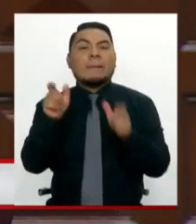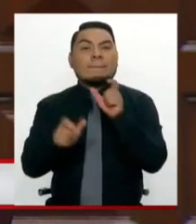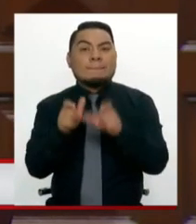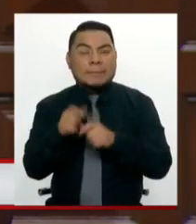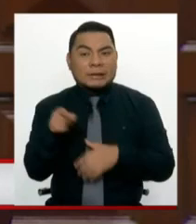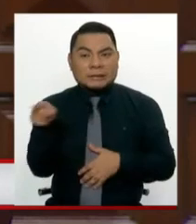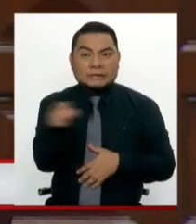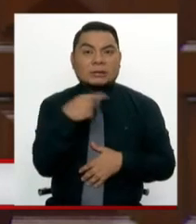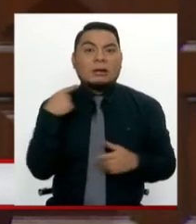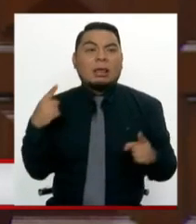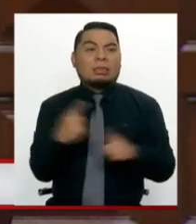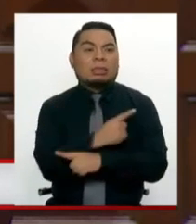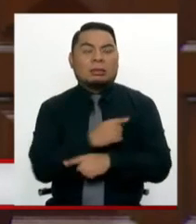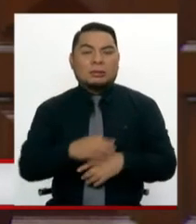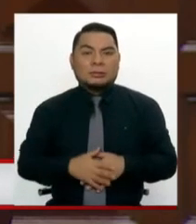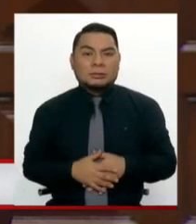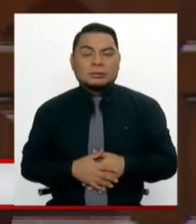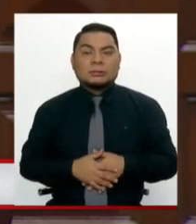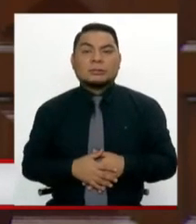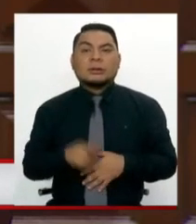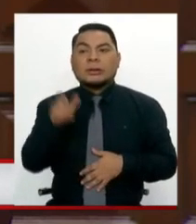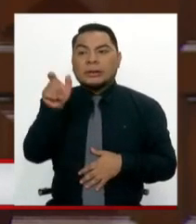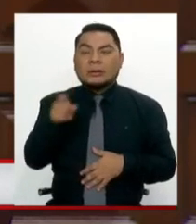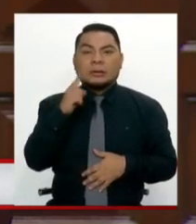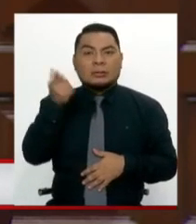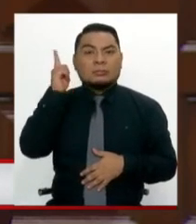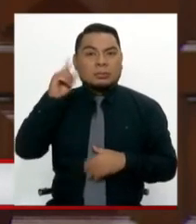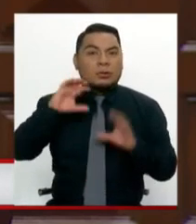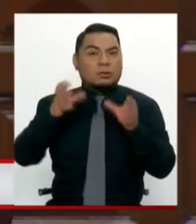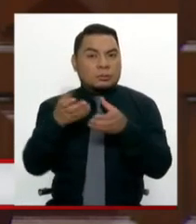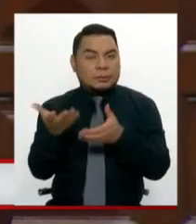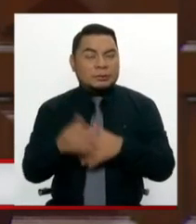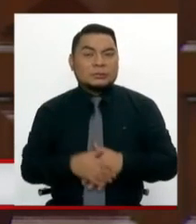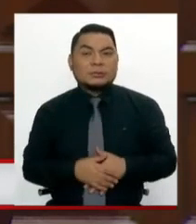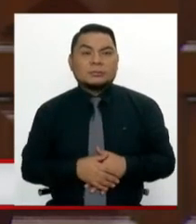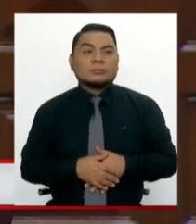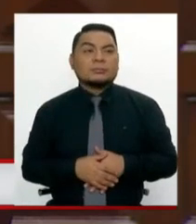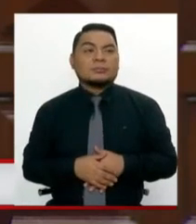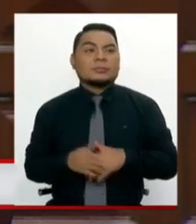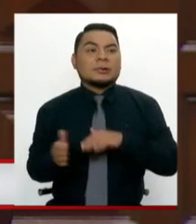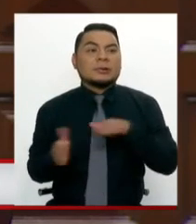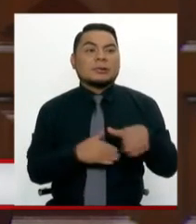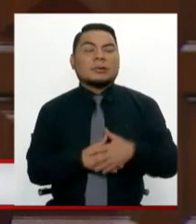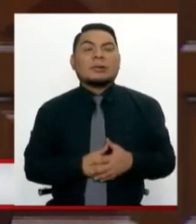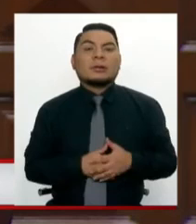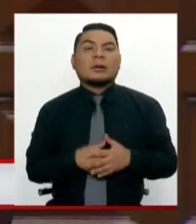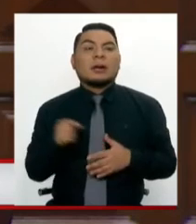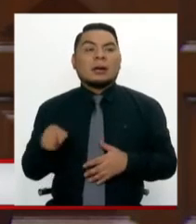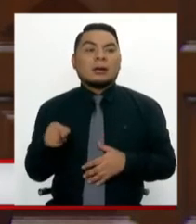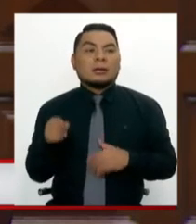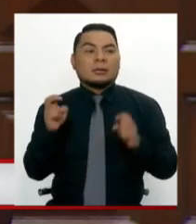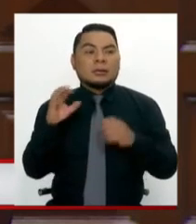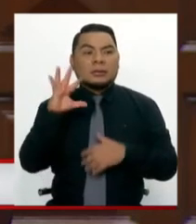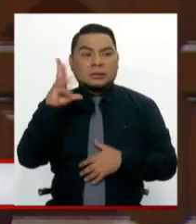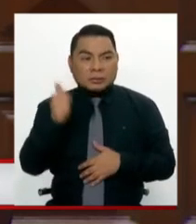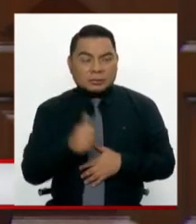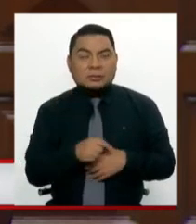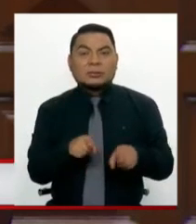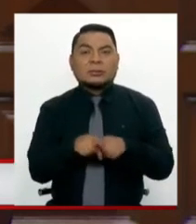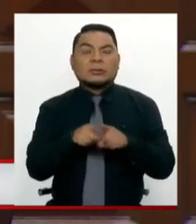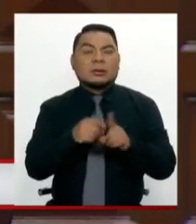agente, si el agente es cabecilla o jefe. Delitos de hurto y